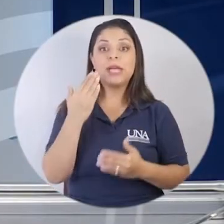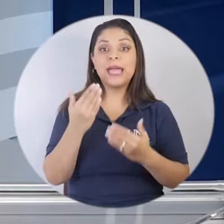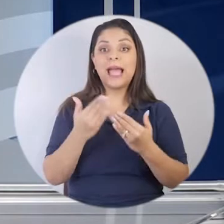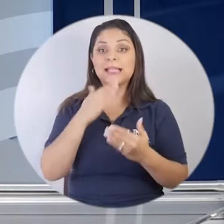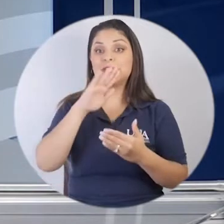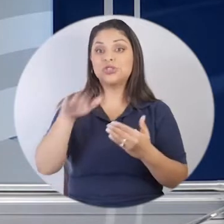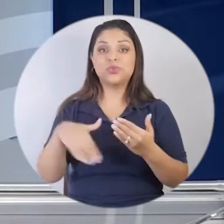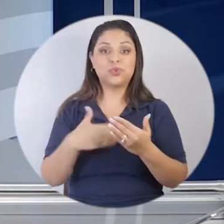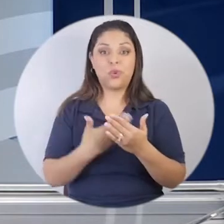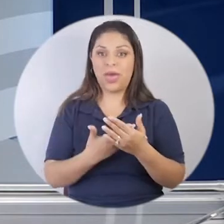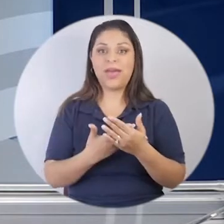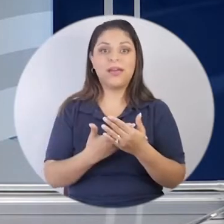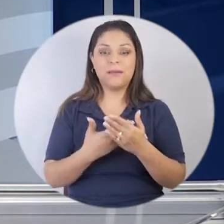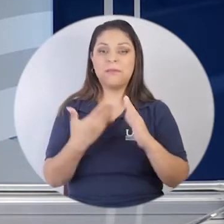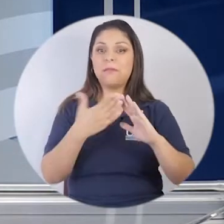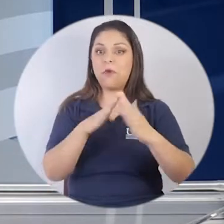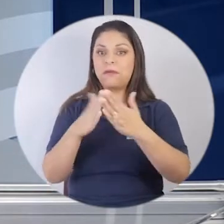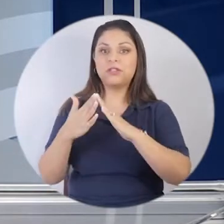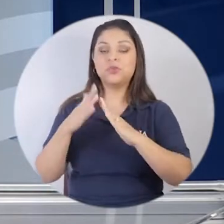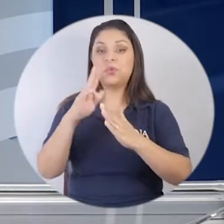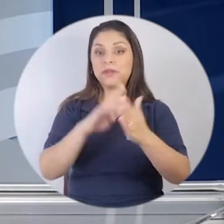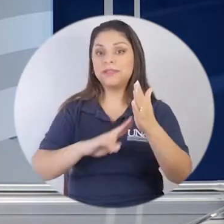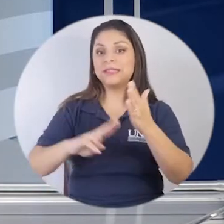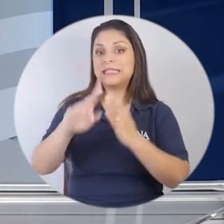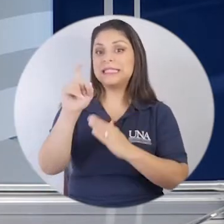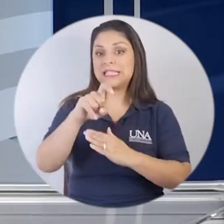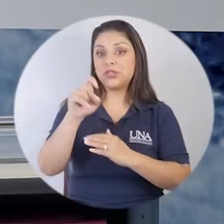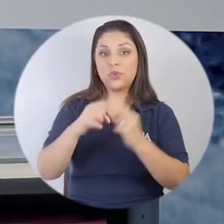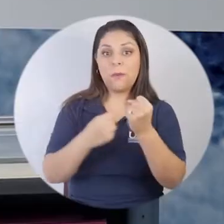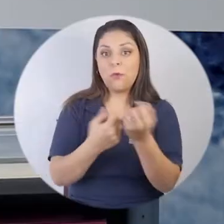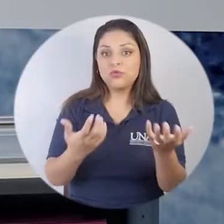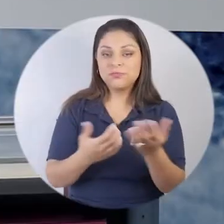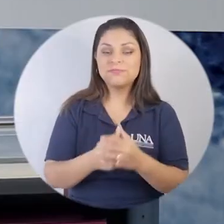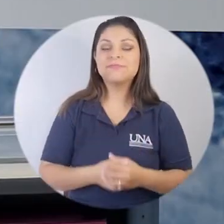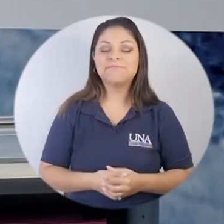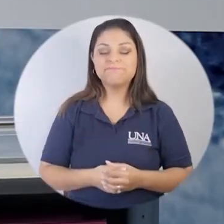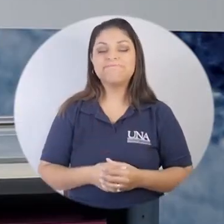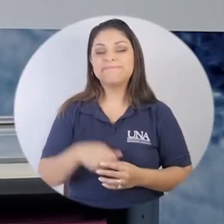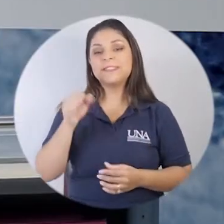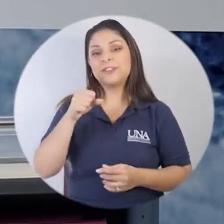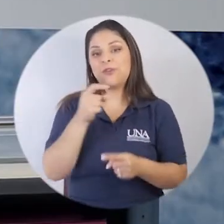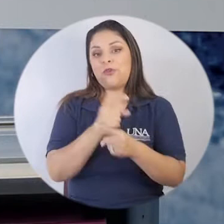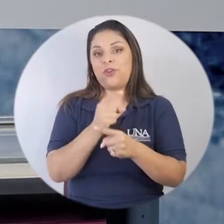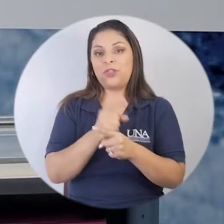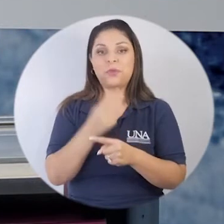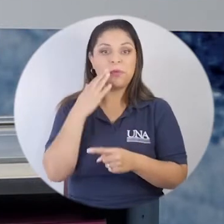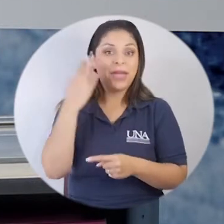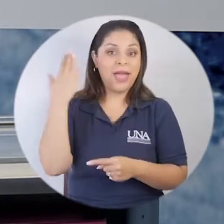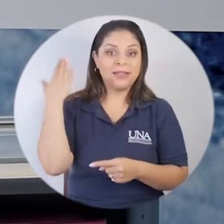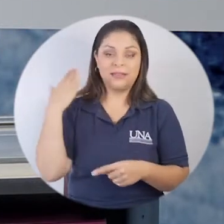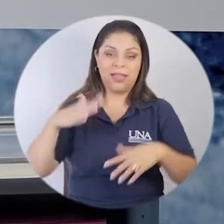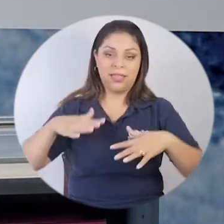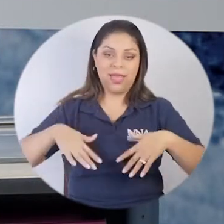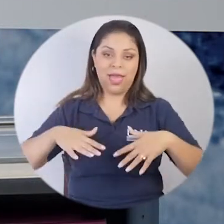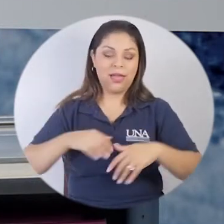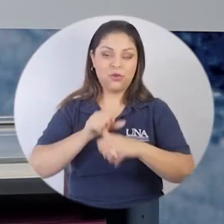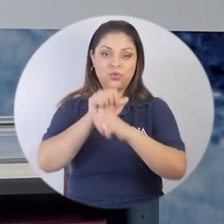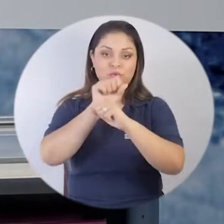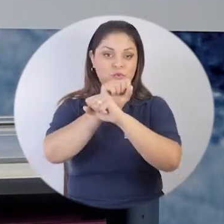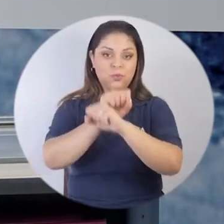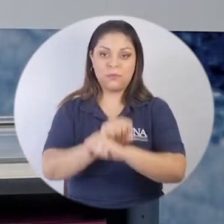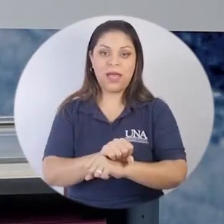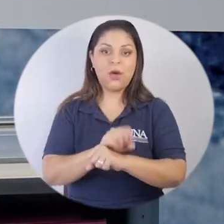que toda la población universitaria requirió algún tipo de apoyo. Claro, primero porque si lo pensamos, no estábamos acostumbrados